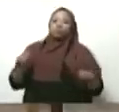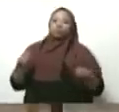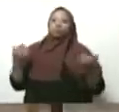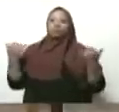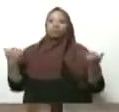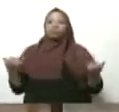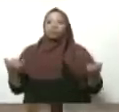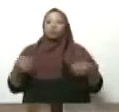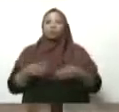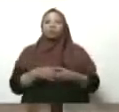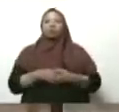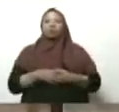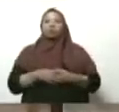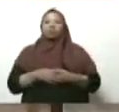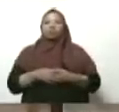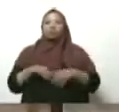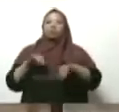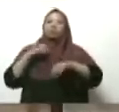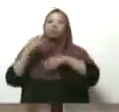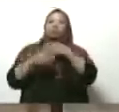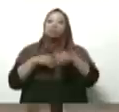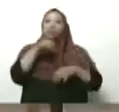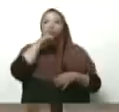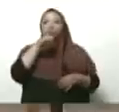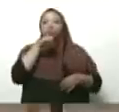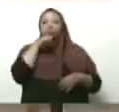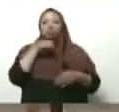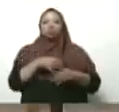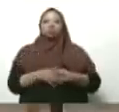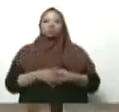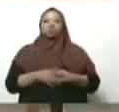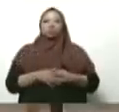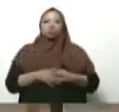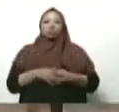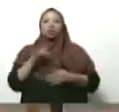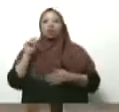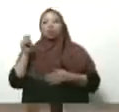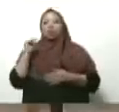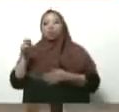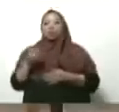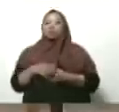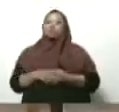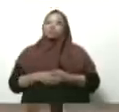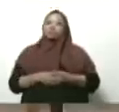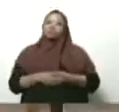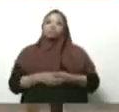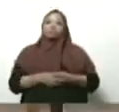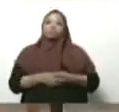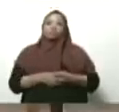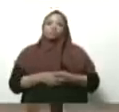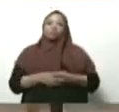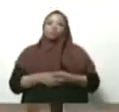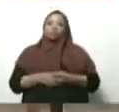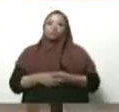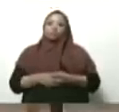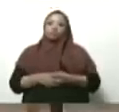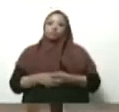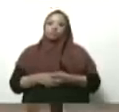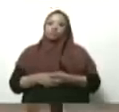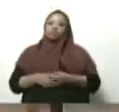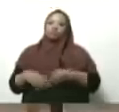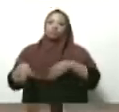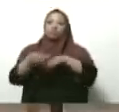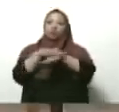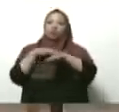dije el paso adelante en esta tarea pero como este ministerio